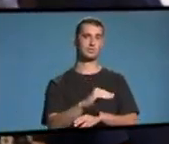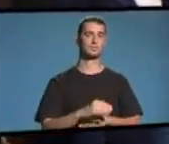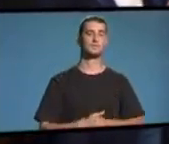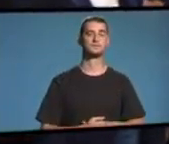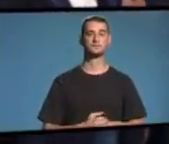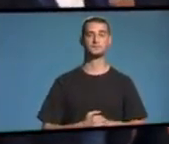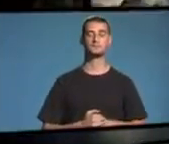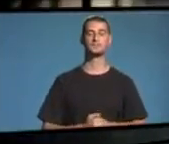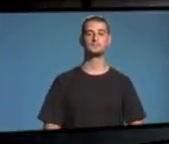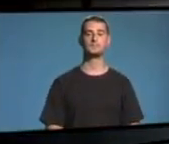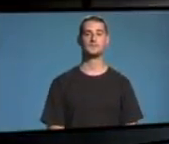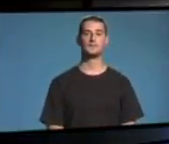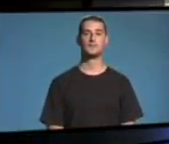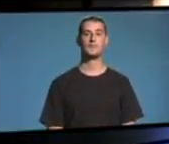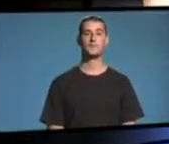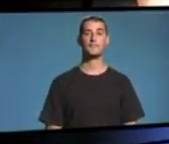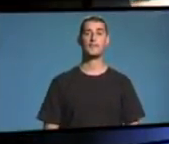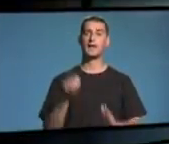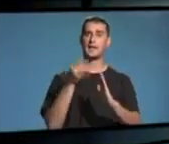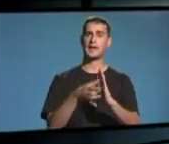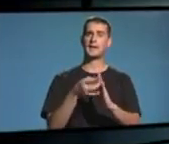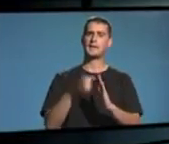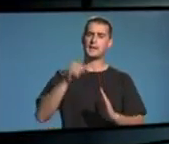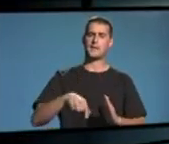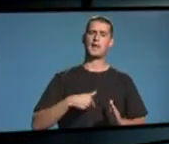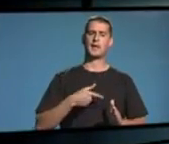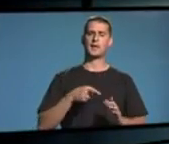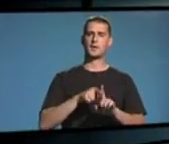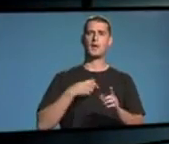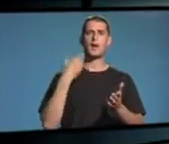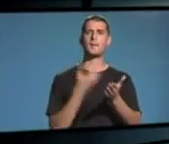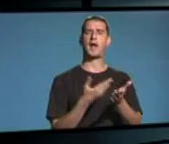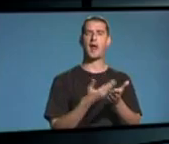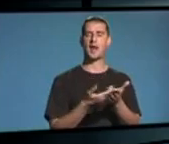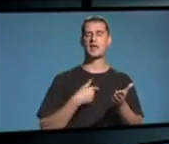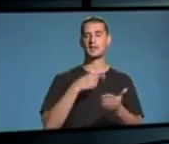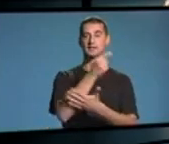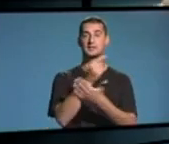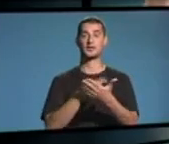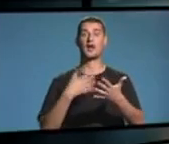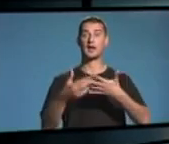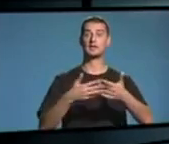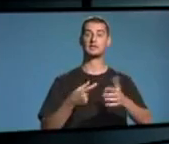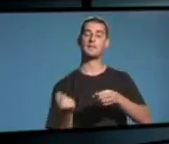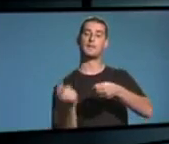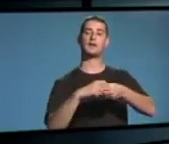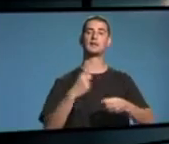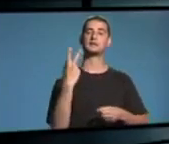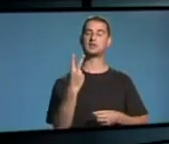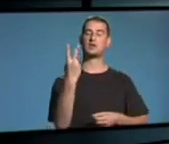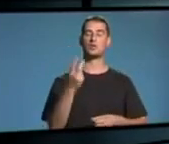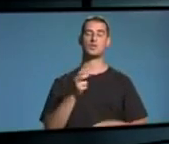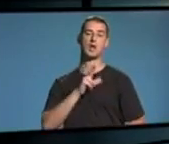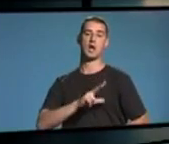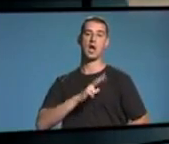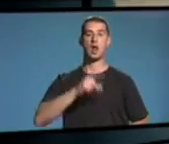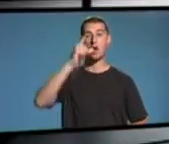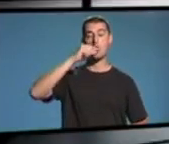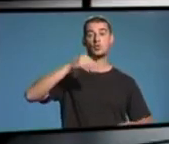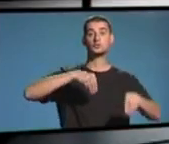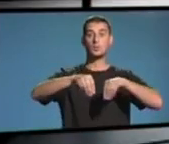usuarios diarios que ten autovía. Sin ir máis naixos, ir aí a pasar o pie da fita do outro lado, está